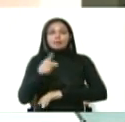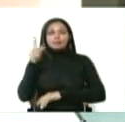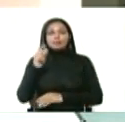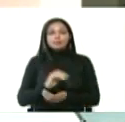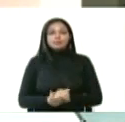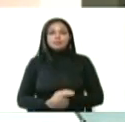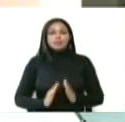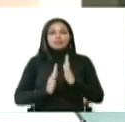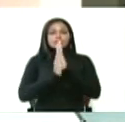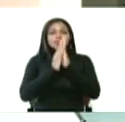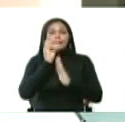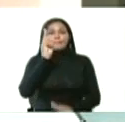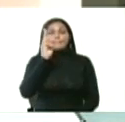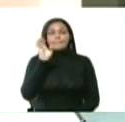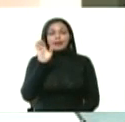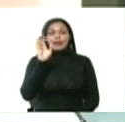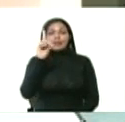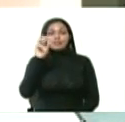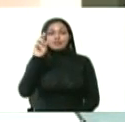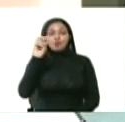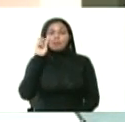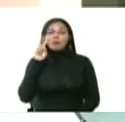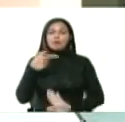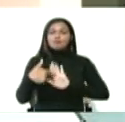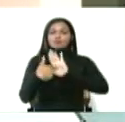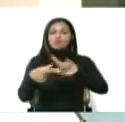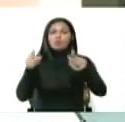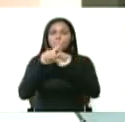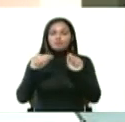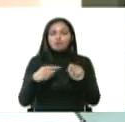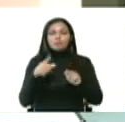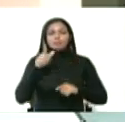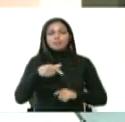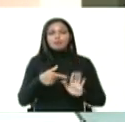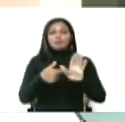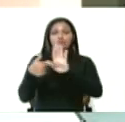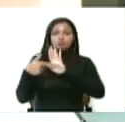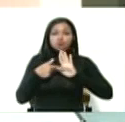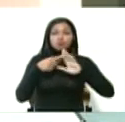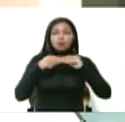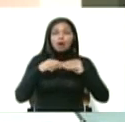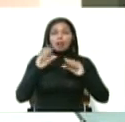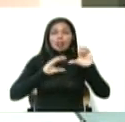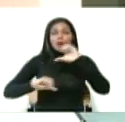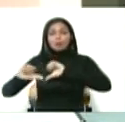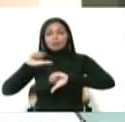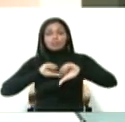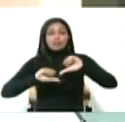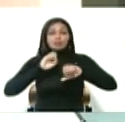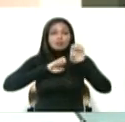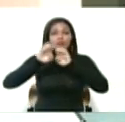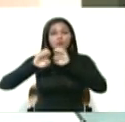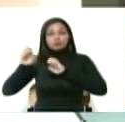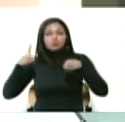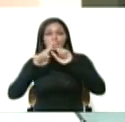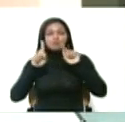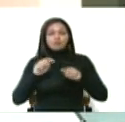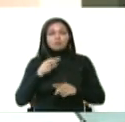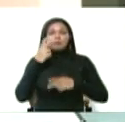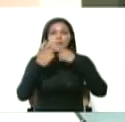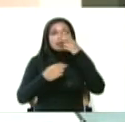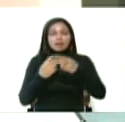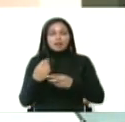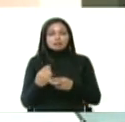San Pedro, para demostrar y mostrarles a ustedes el laboratorio de diagnóstico y